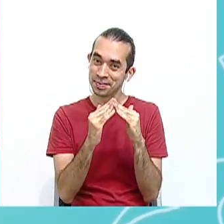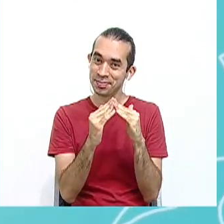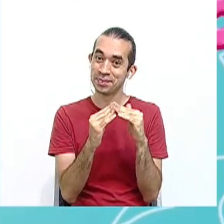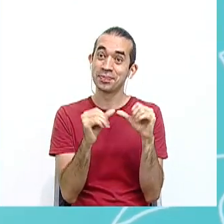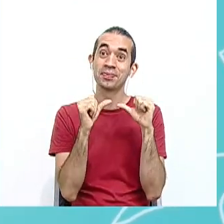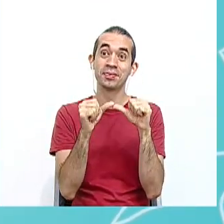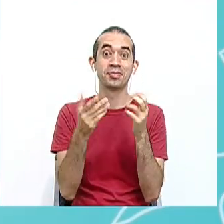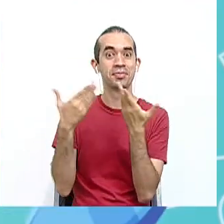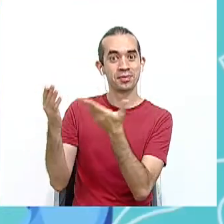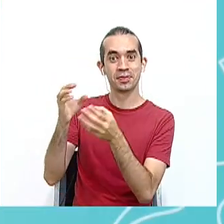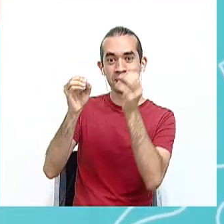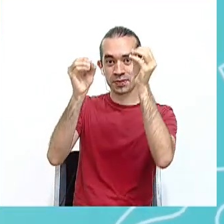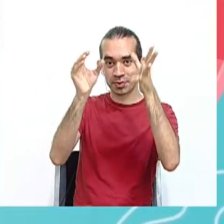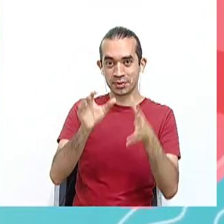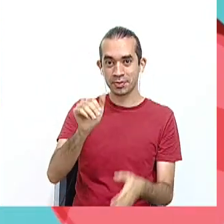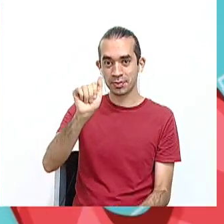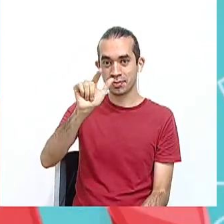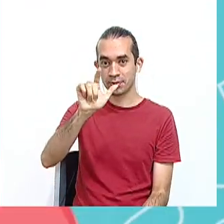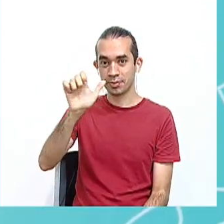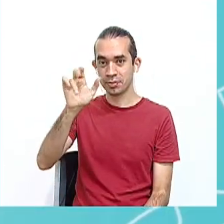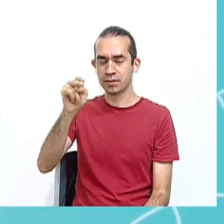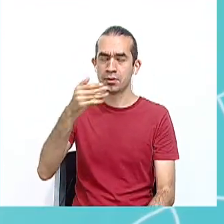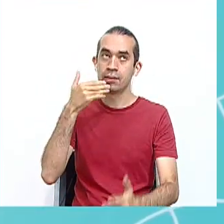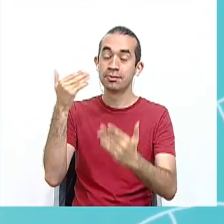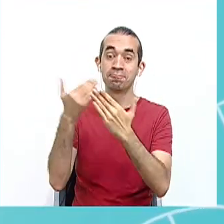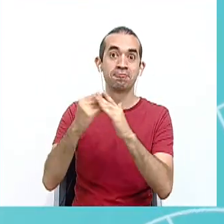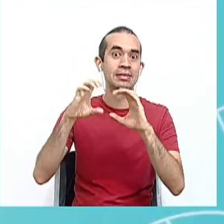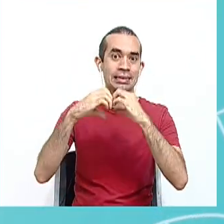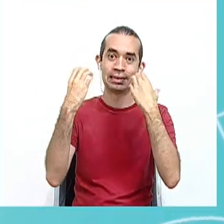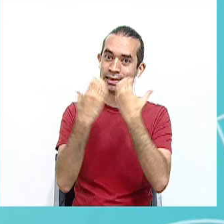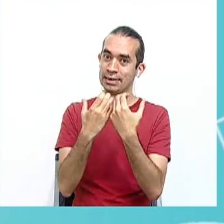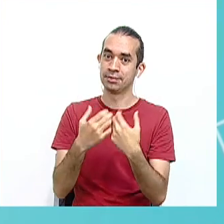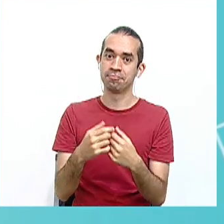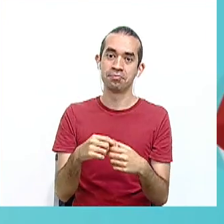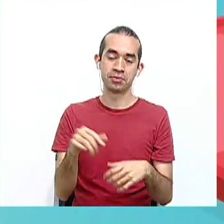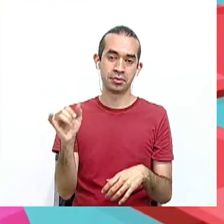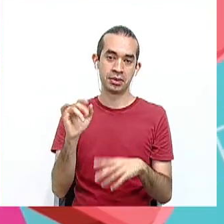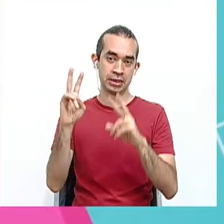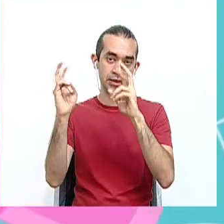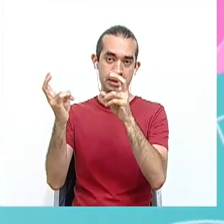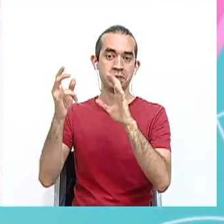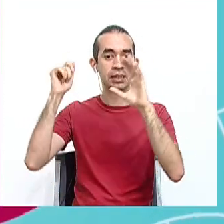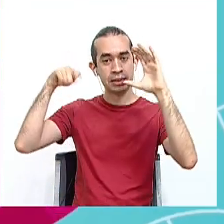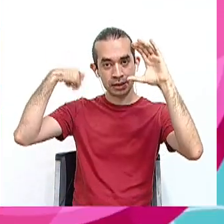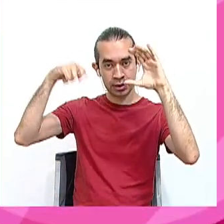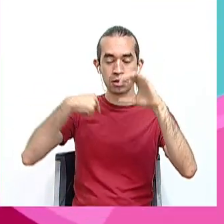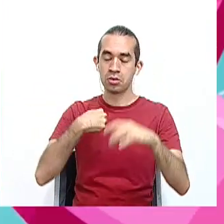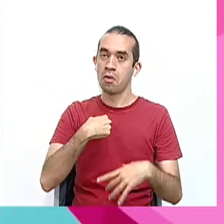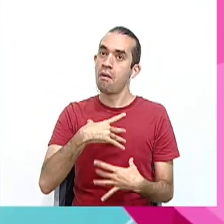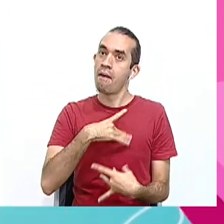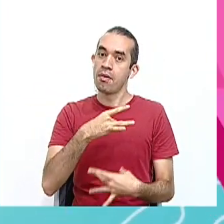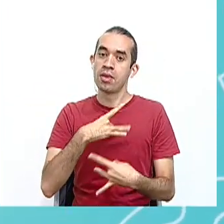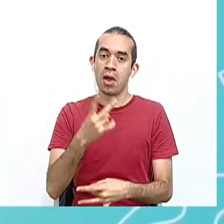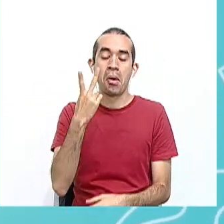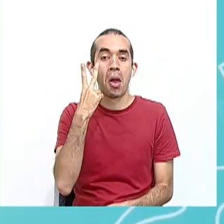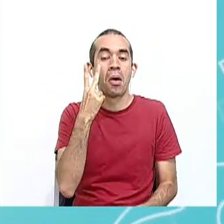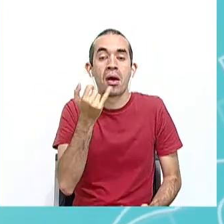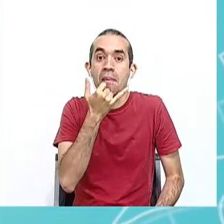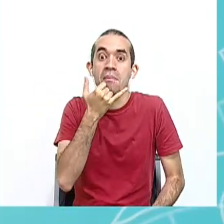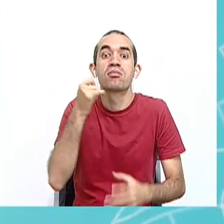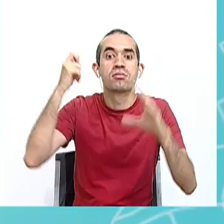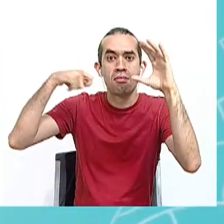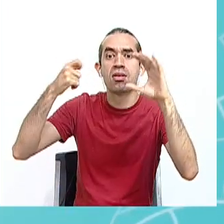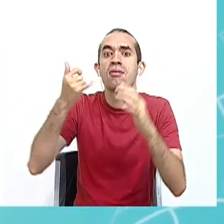con el profe Alan, que nos trae unas clases buenísimas. Hoy seguimos con el tema del cine y estoy muy interesada en ver qué pasó con esa